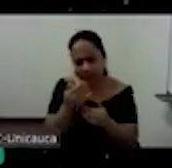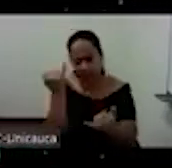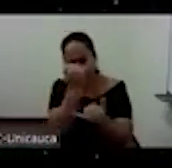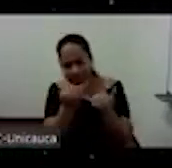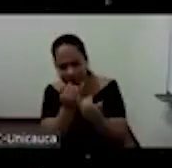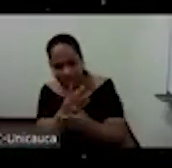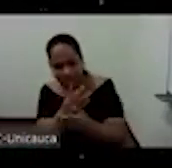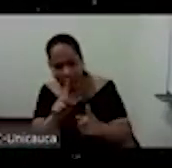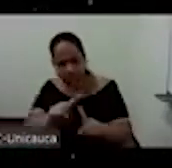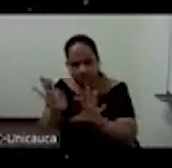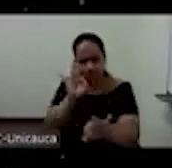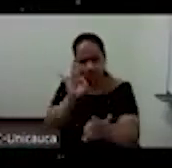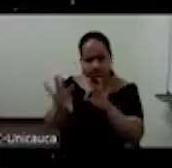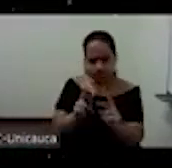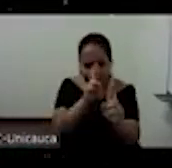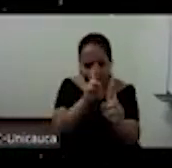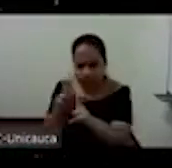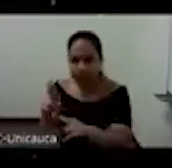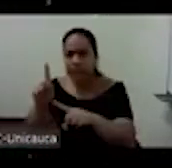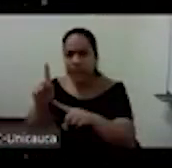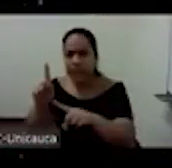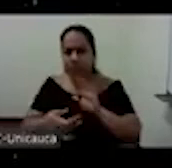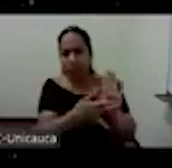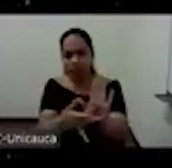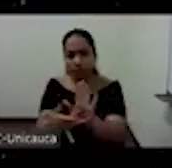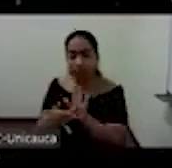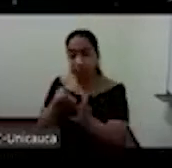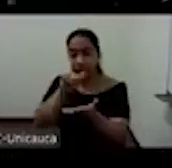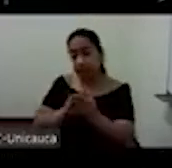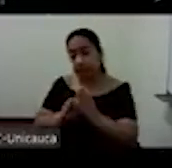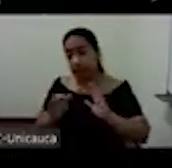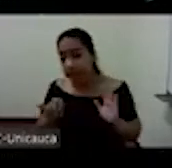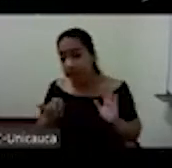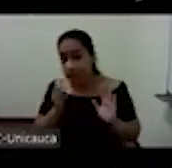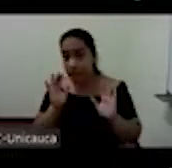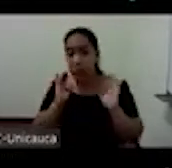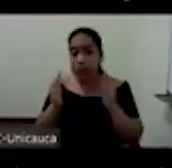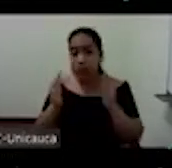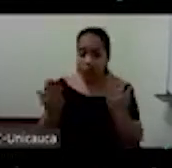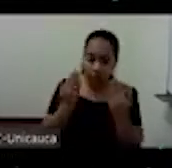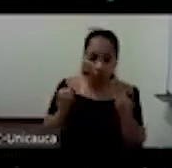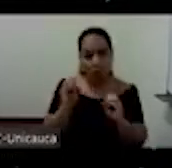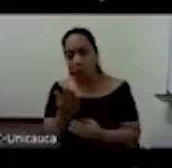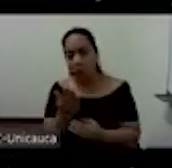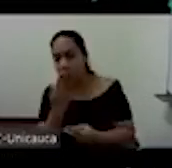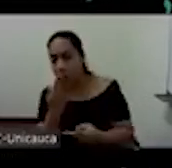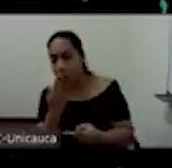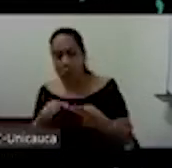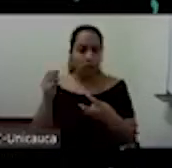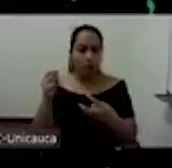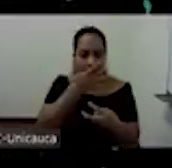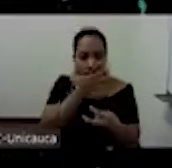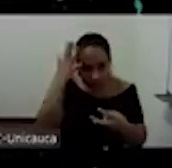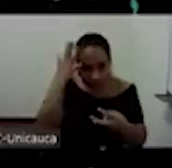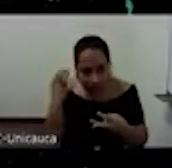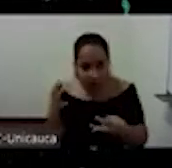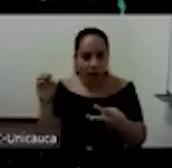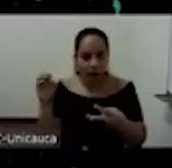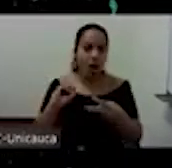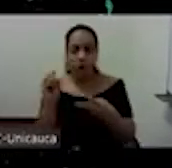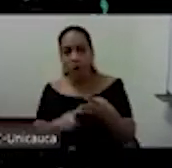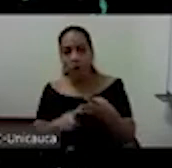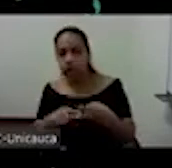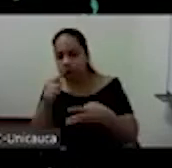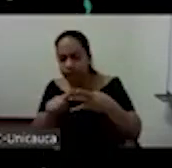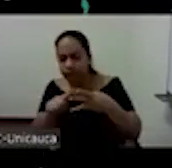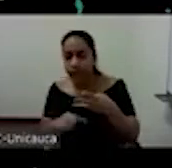identificación, reconocimiento y visibilidad, ya sea si son campesinas, indígenas, afro. Estas